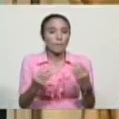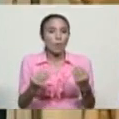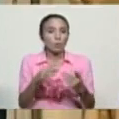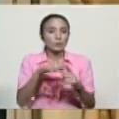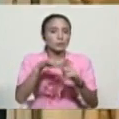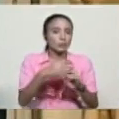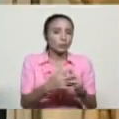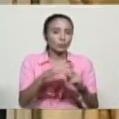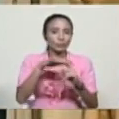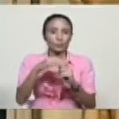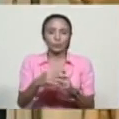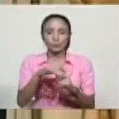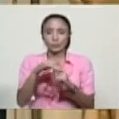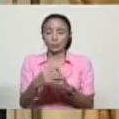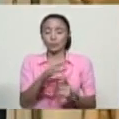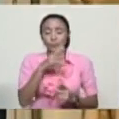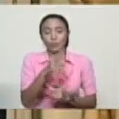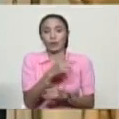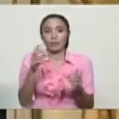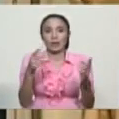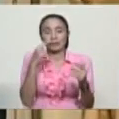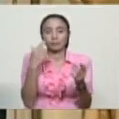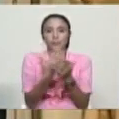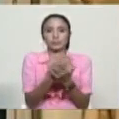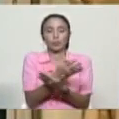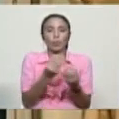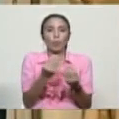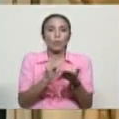situaciones siempre nuevas